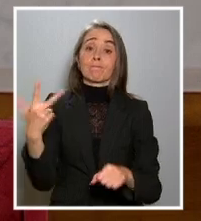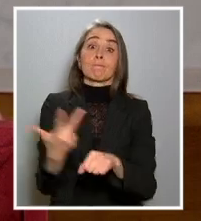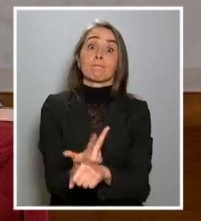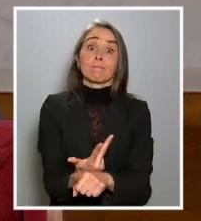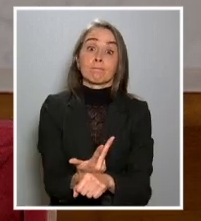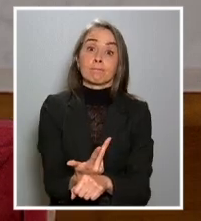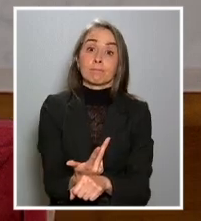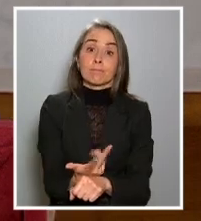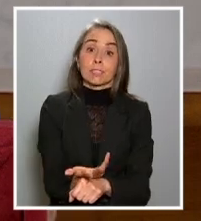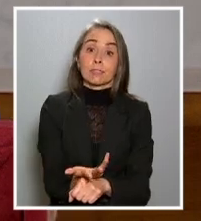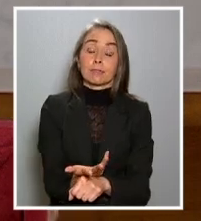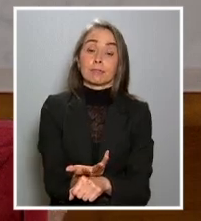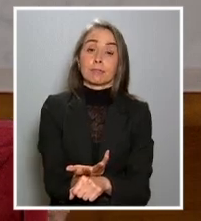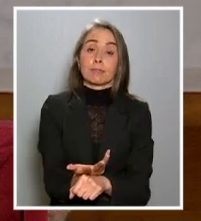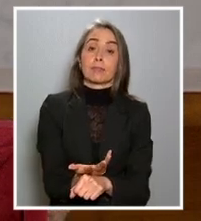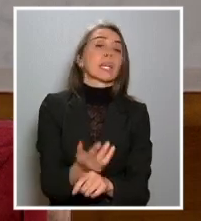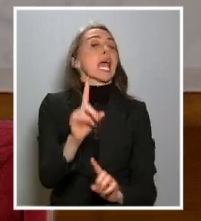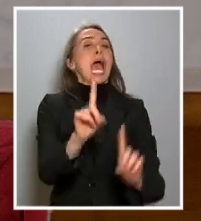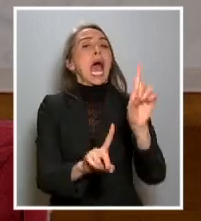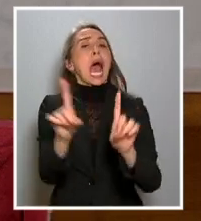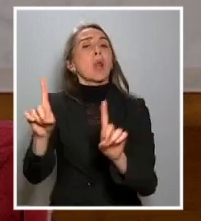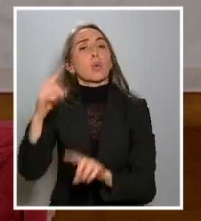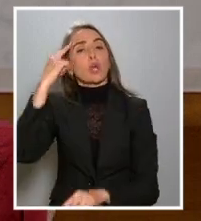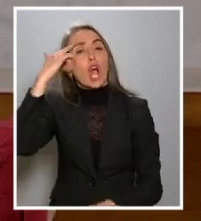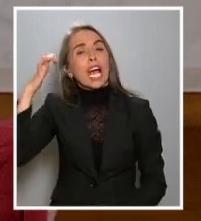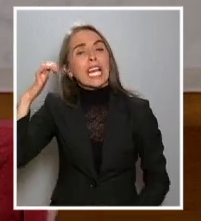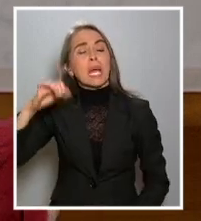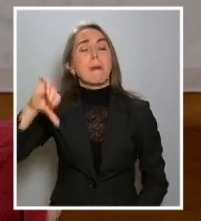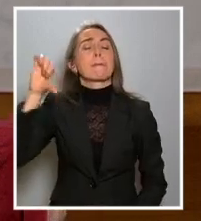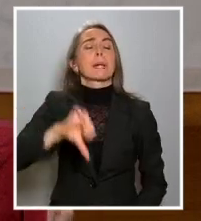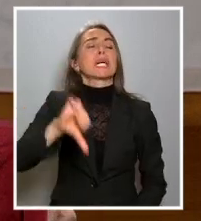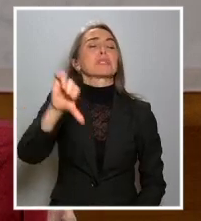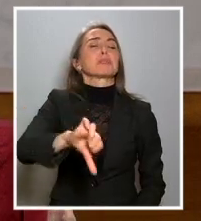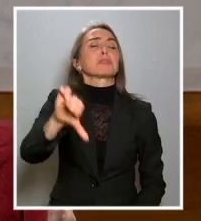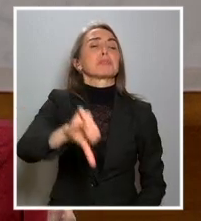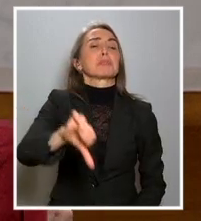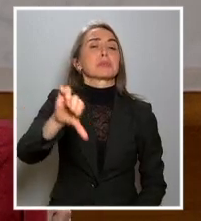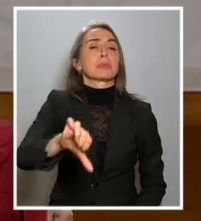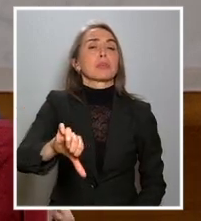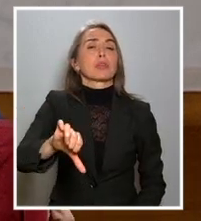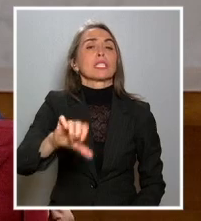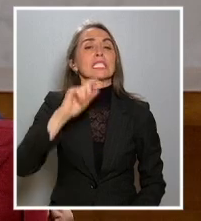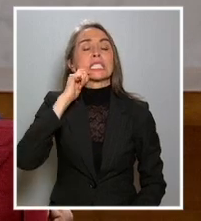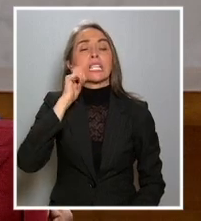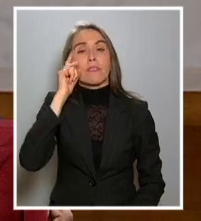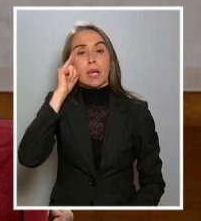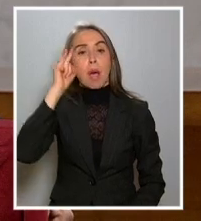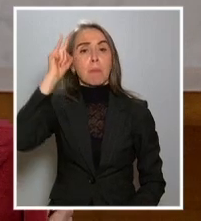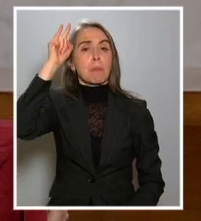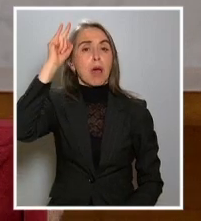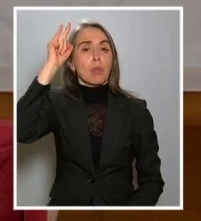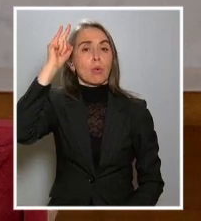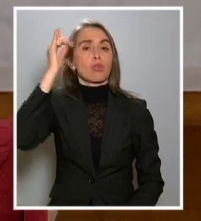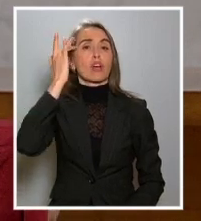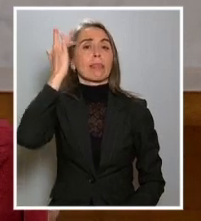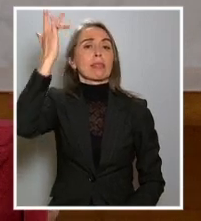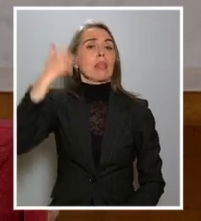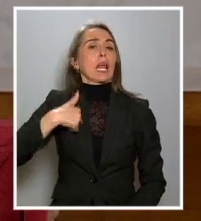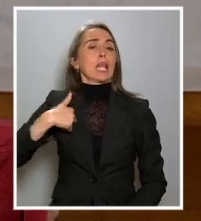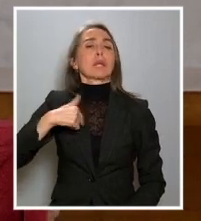desgraciadamente, algunos parecieran creer que el pesimismo es un signo de madurez e